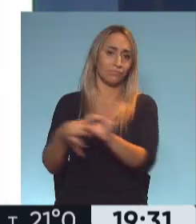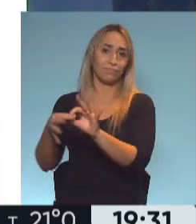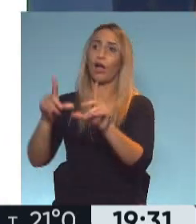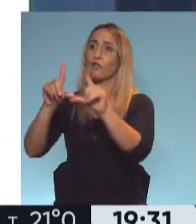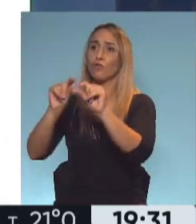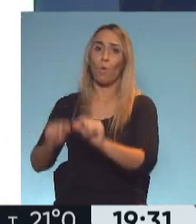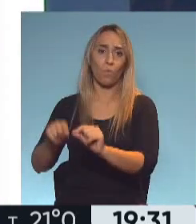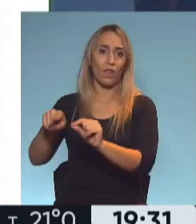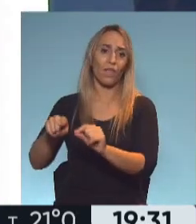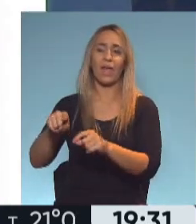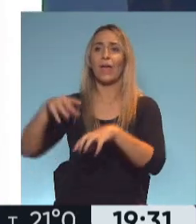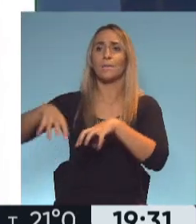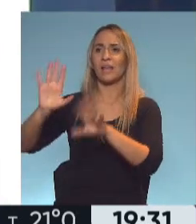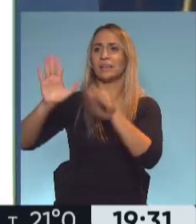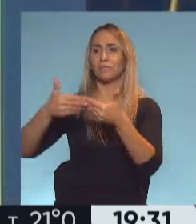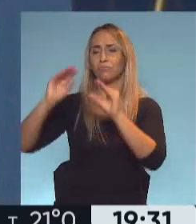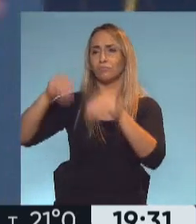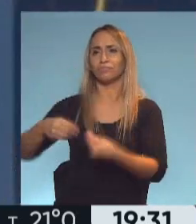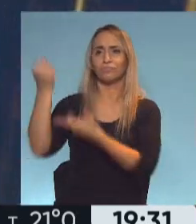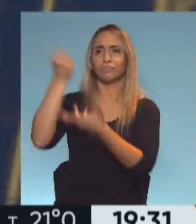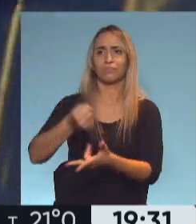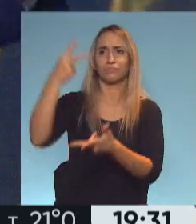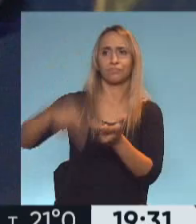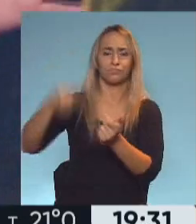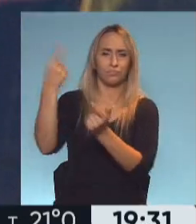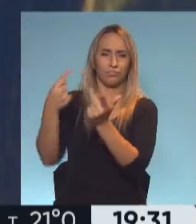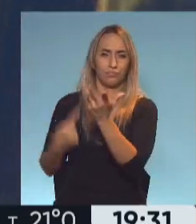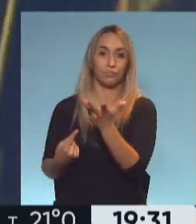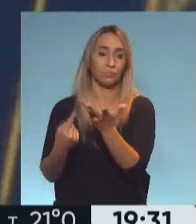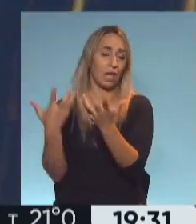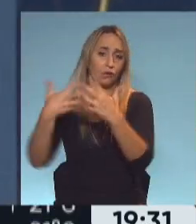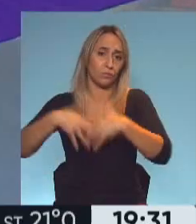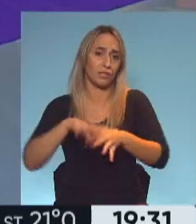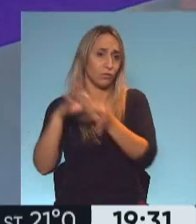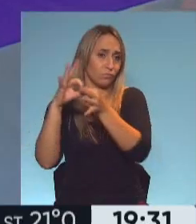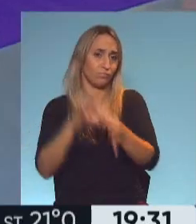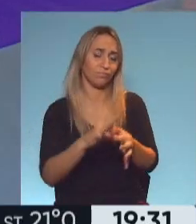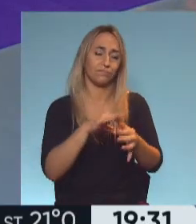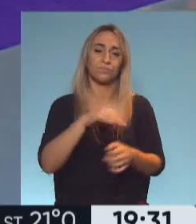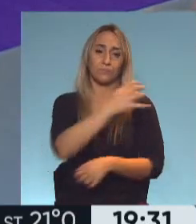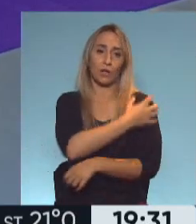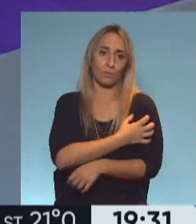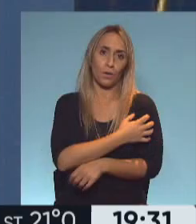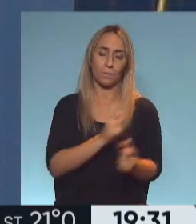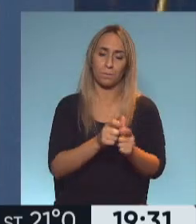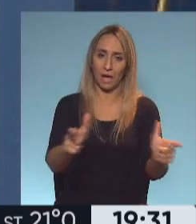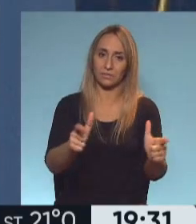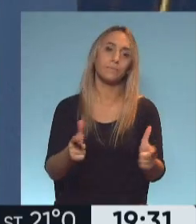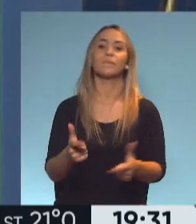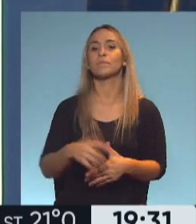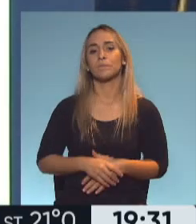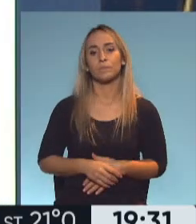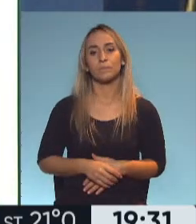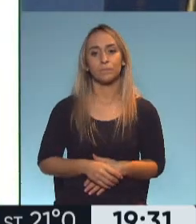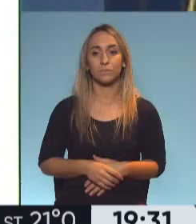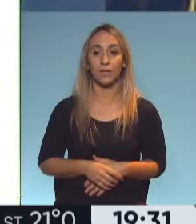ve. Lo que se ve cuando se camina muchísimas regiones de nuestro país. Este gran trabajo hecho por la CEPAL no hace más que ratificar lo que se imaginaba.